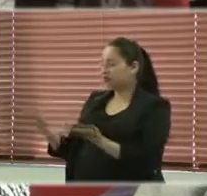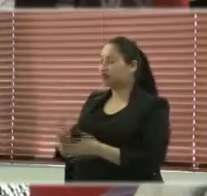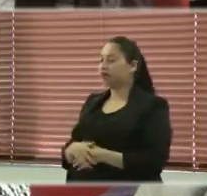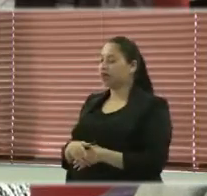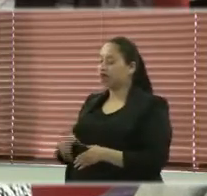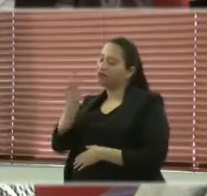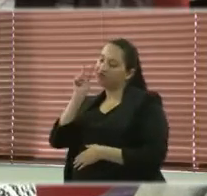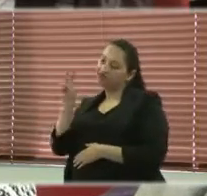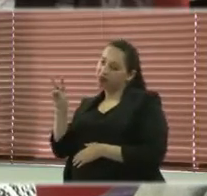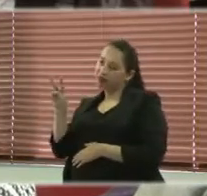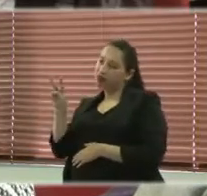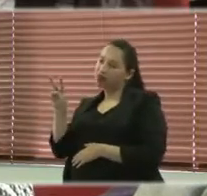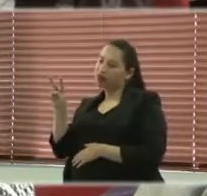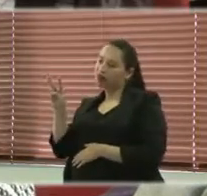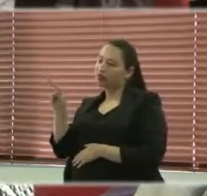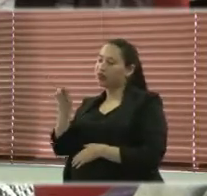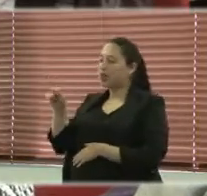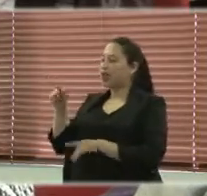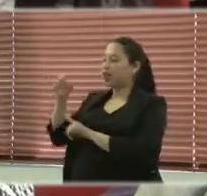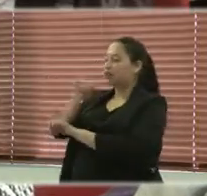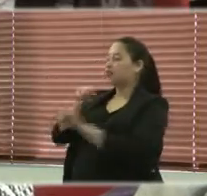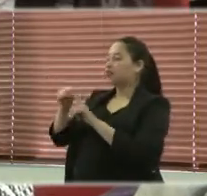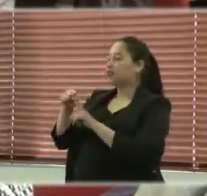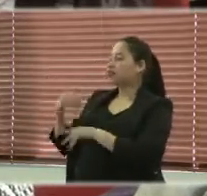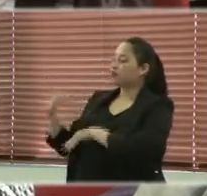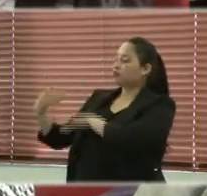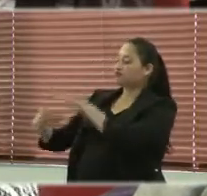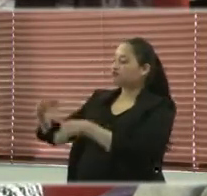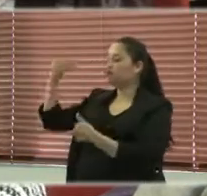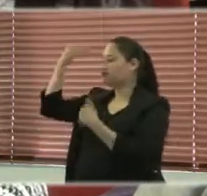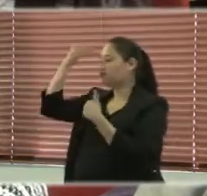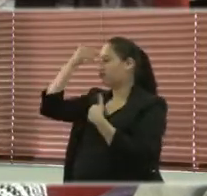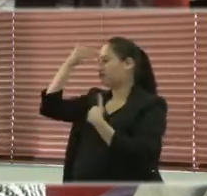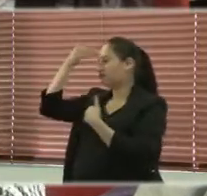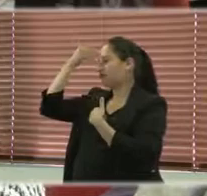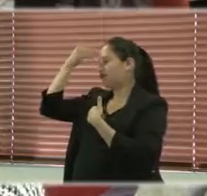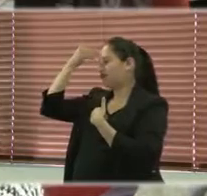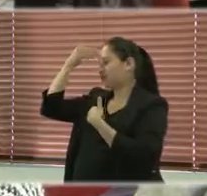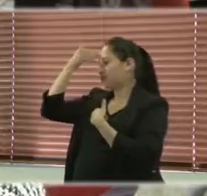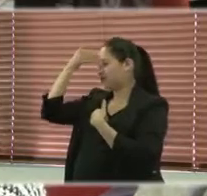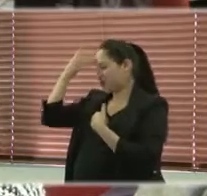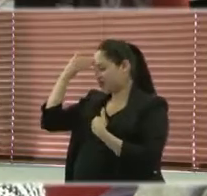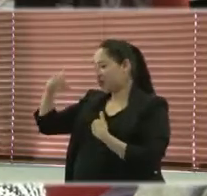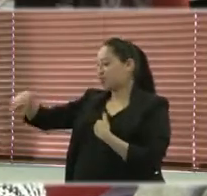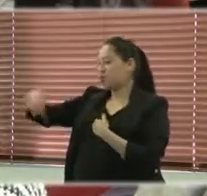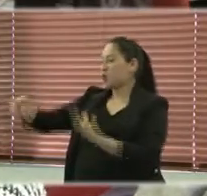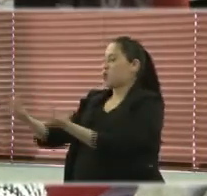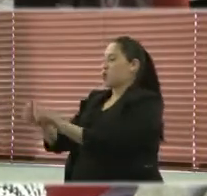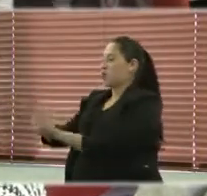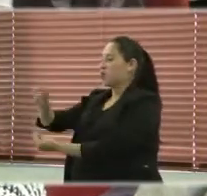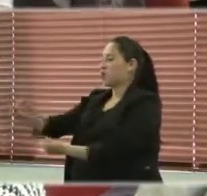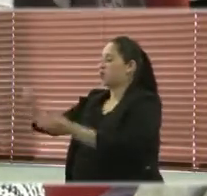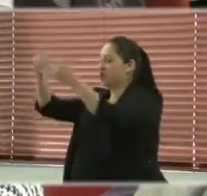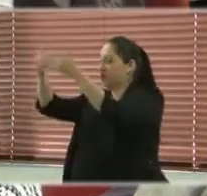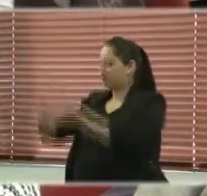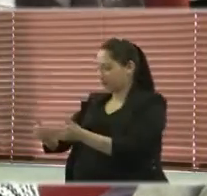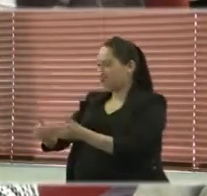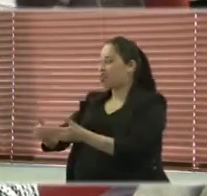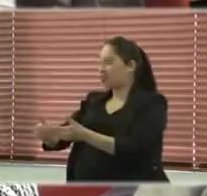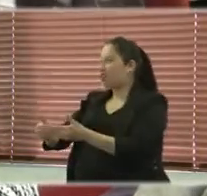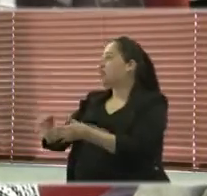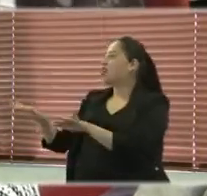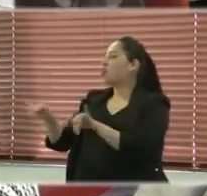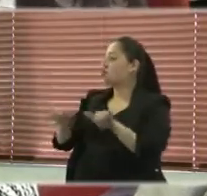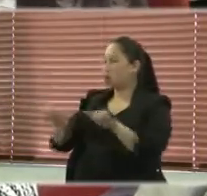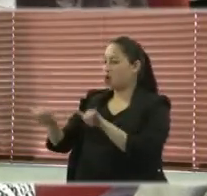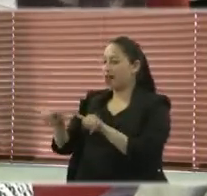en que la sociedad tome conciencia de los que las personas con discapacidad son ciudadanos con derechos y deberes